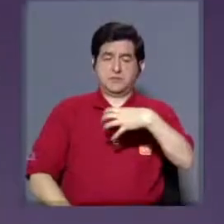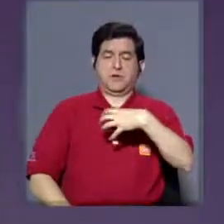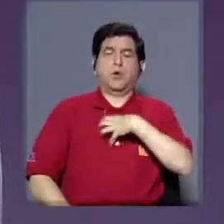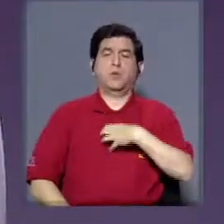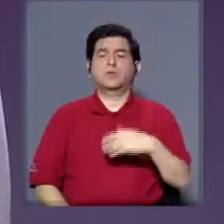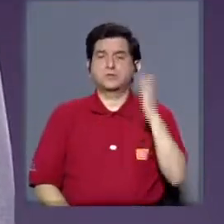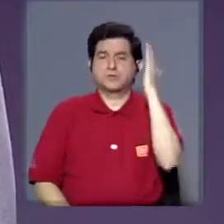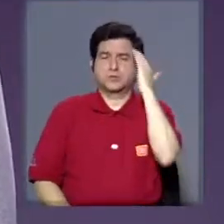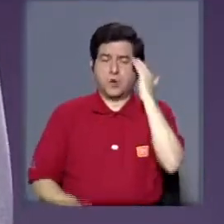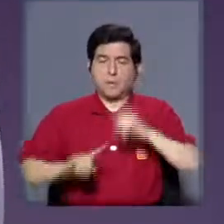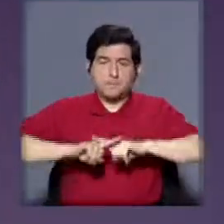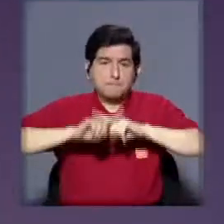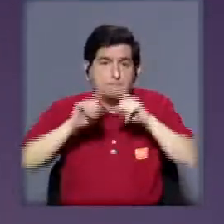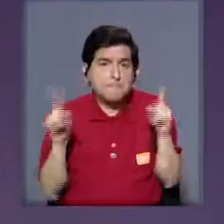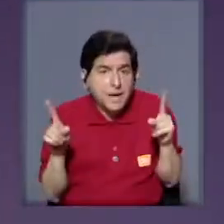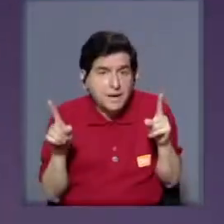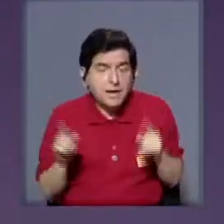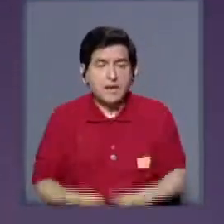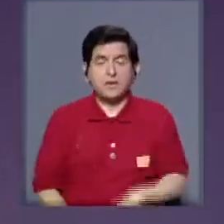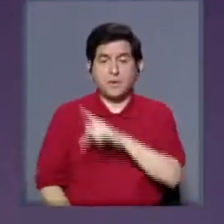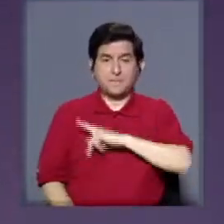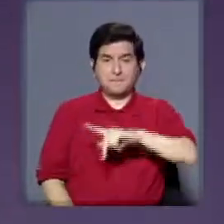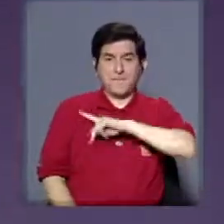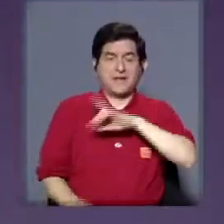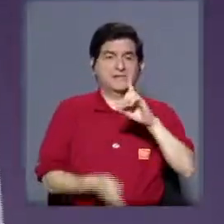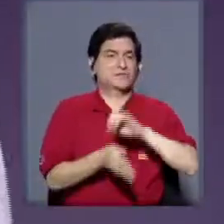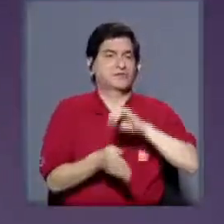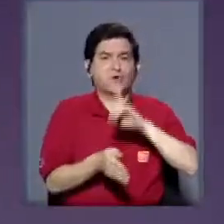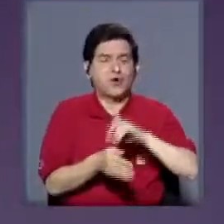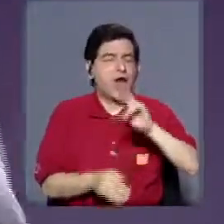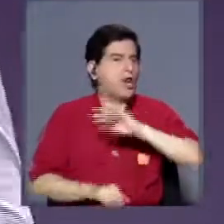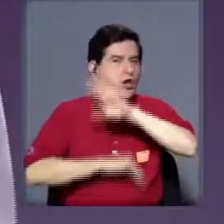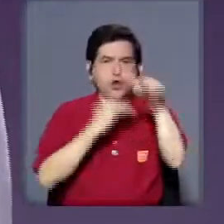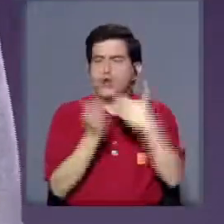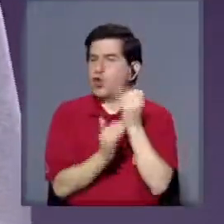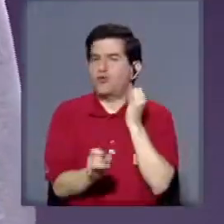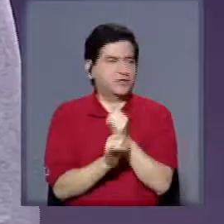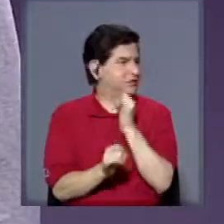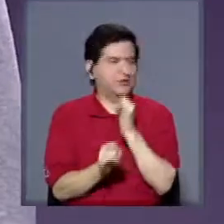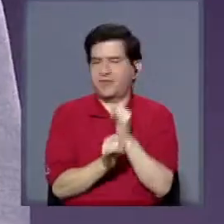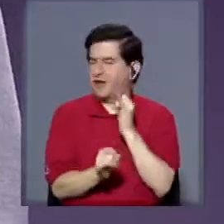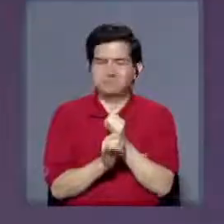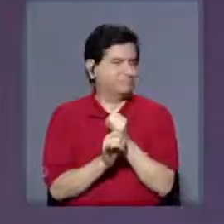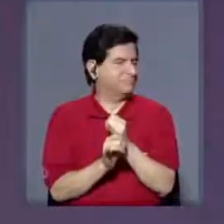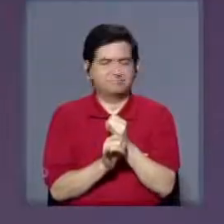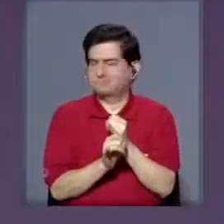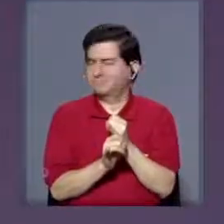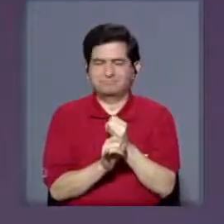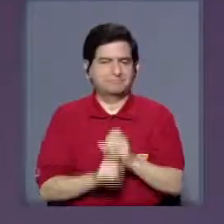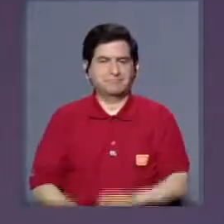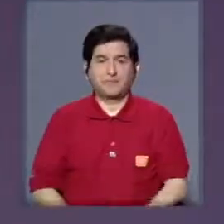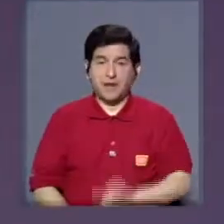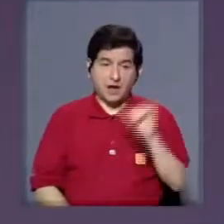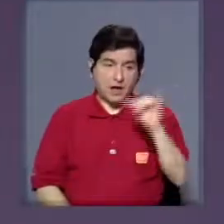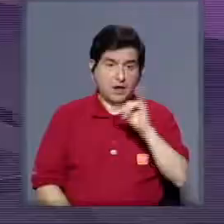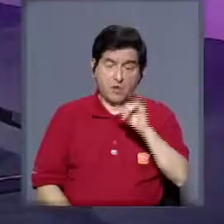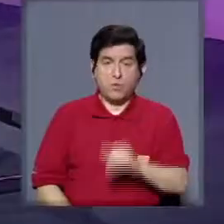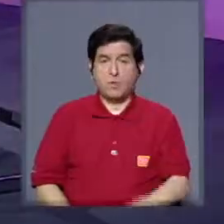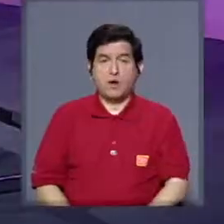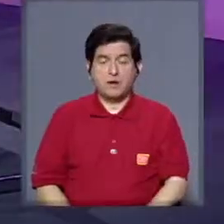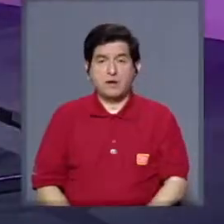pero es una objeción de conciencia personal de los médicos no de toda una institución porque también hay sal